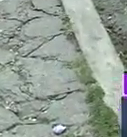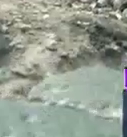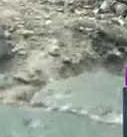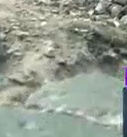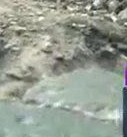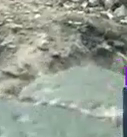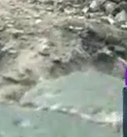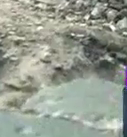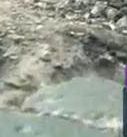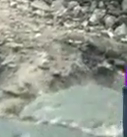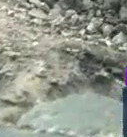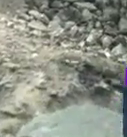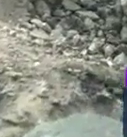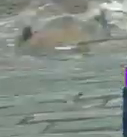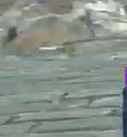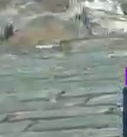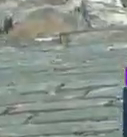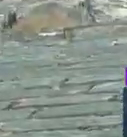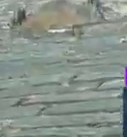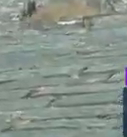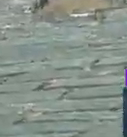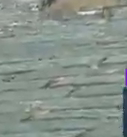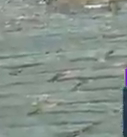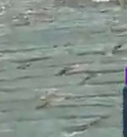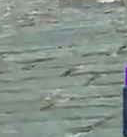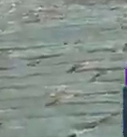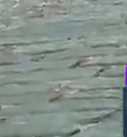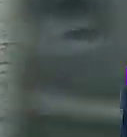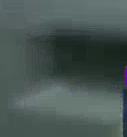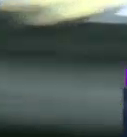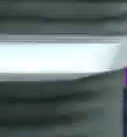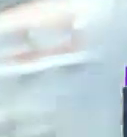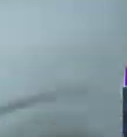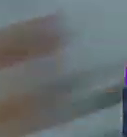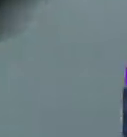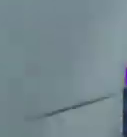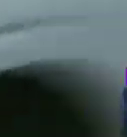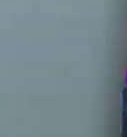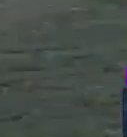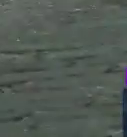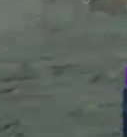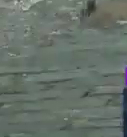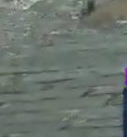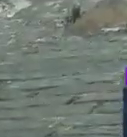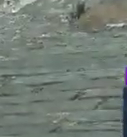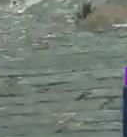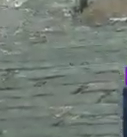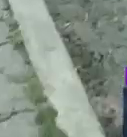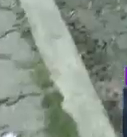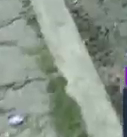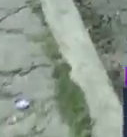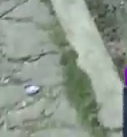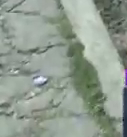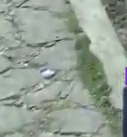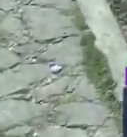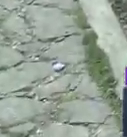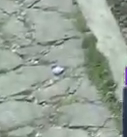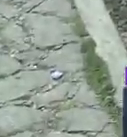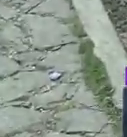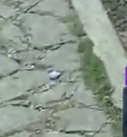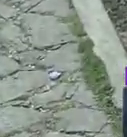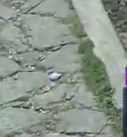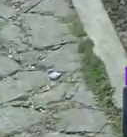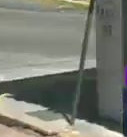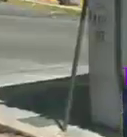que la municipalidad arregle las calles del Panecillo. Miren ustedes, ahí un intrépido automotor intentaba llegar a esta zona